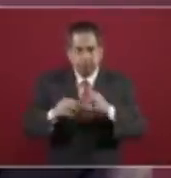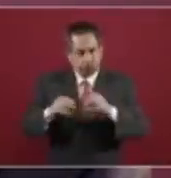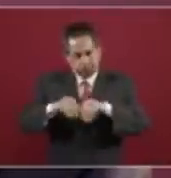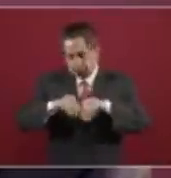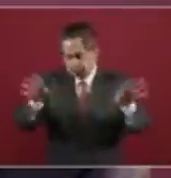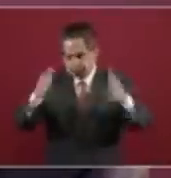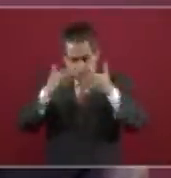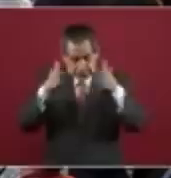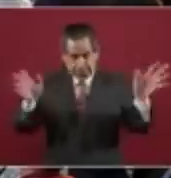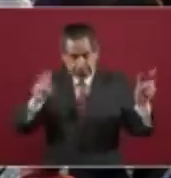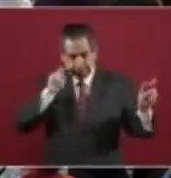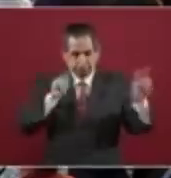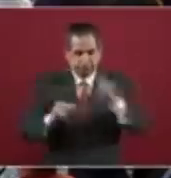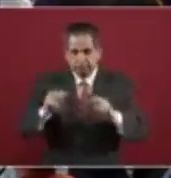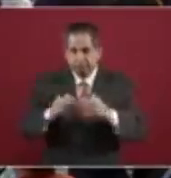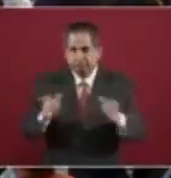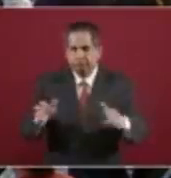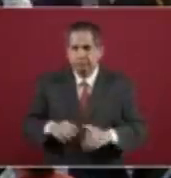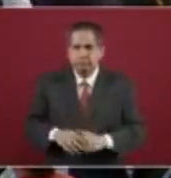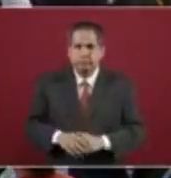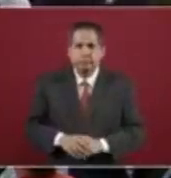todo.